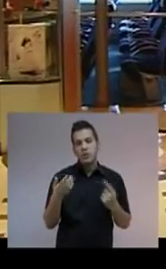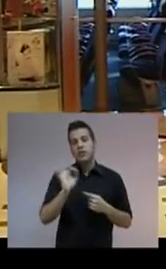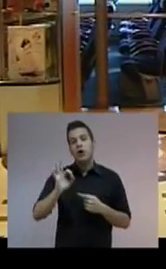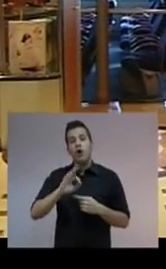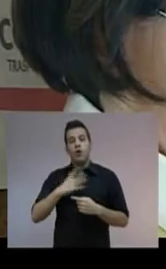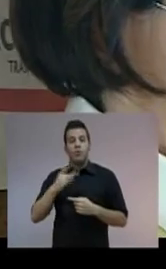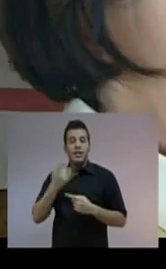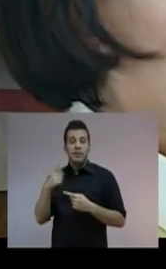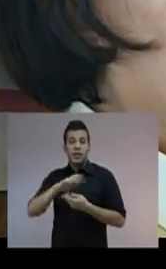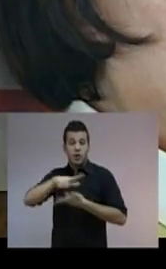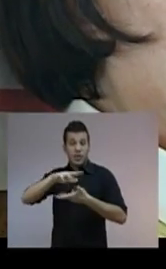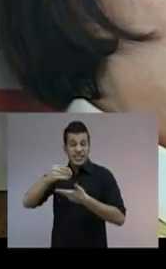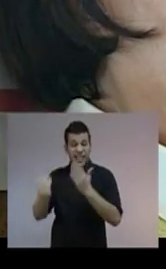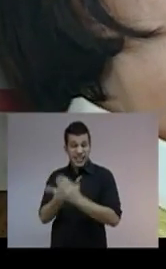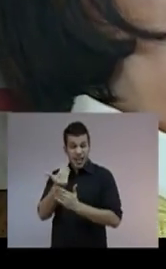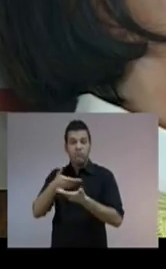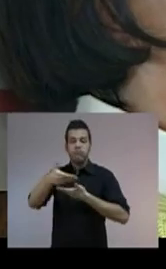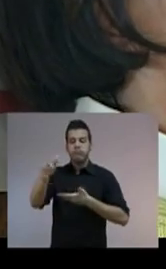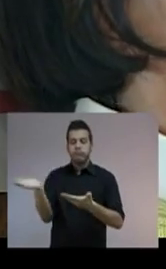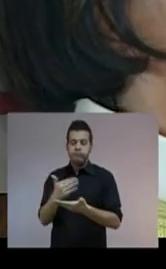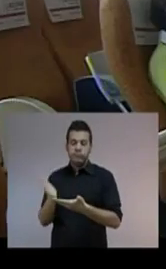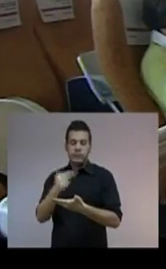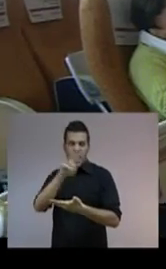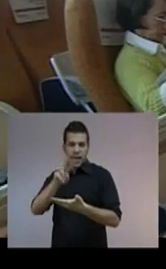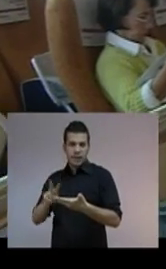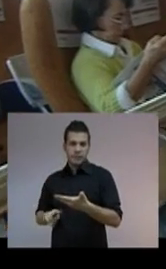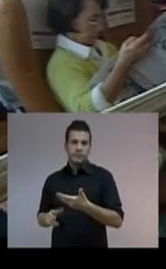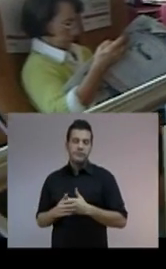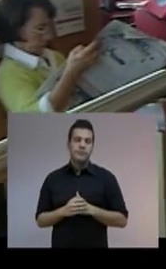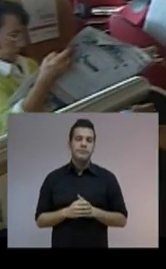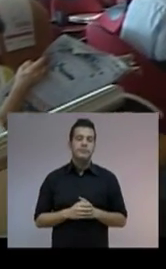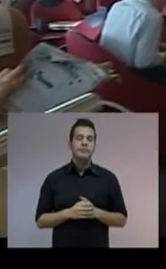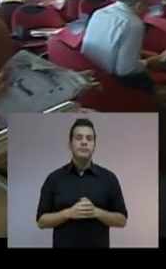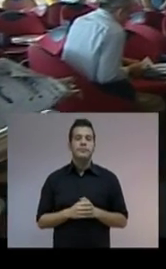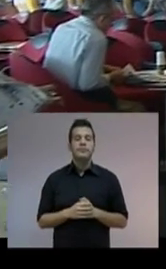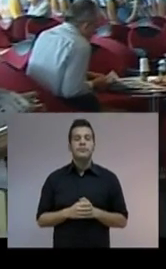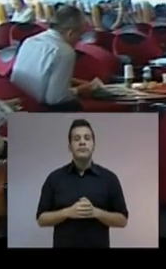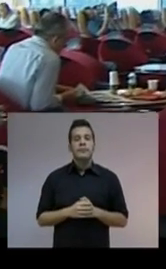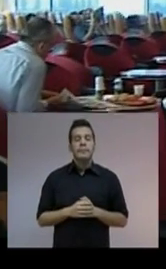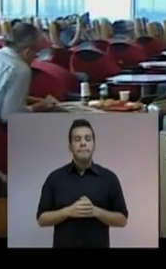actualidad del día.